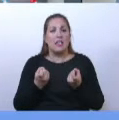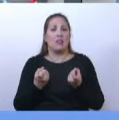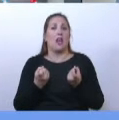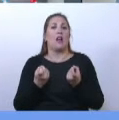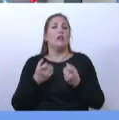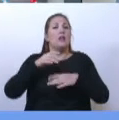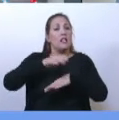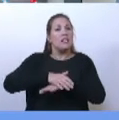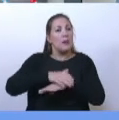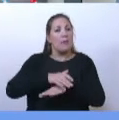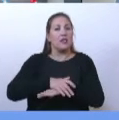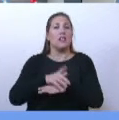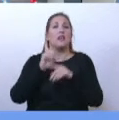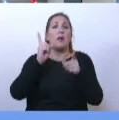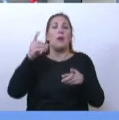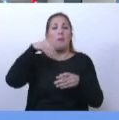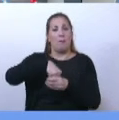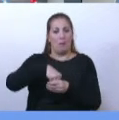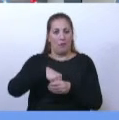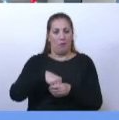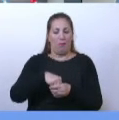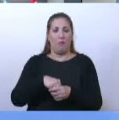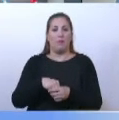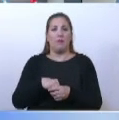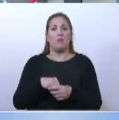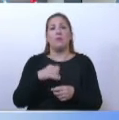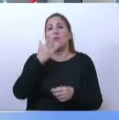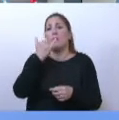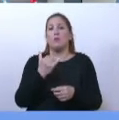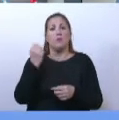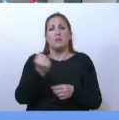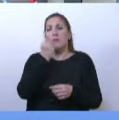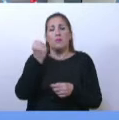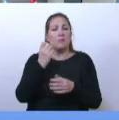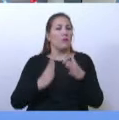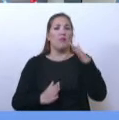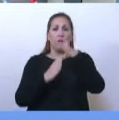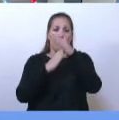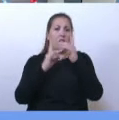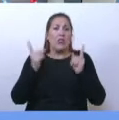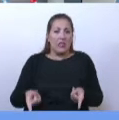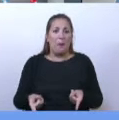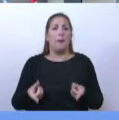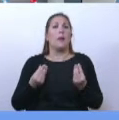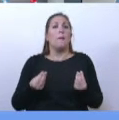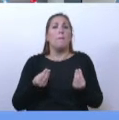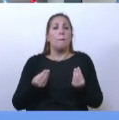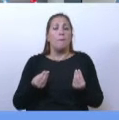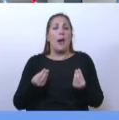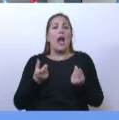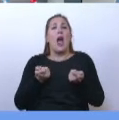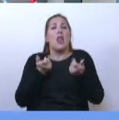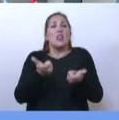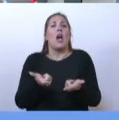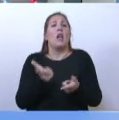compromiso y participación esto tiene una importancia fundamental también para aportar a lo que